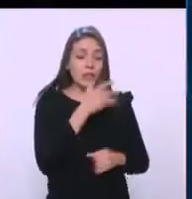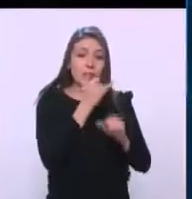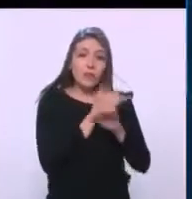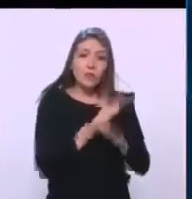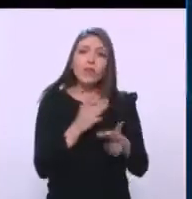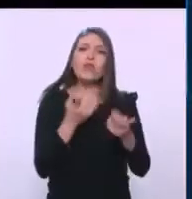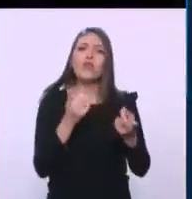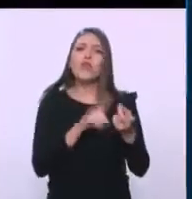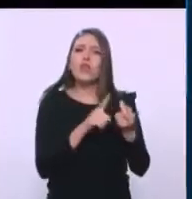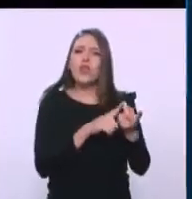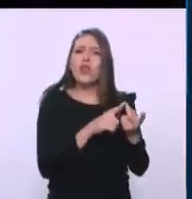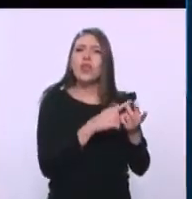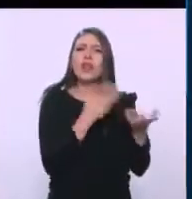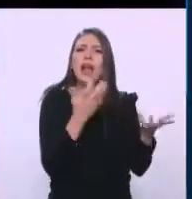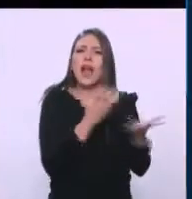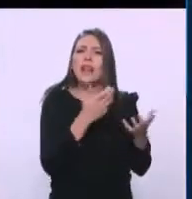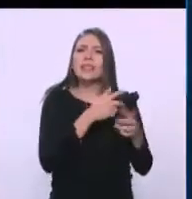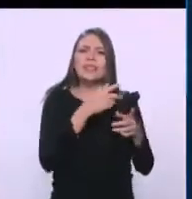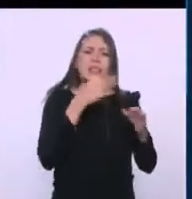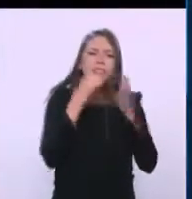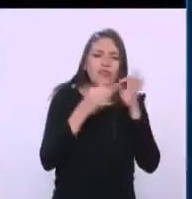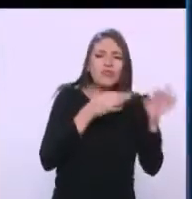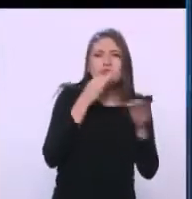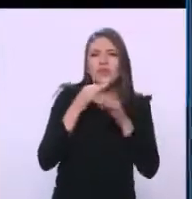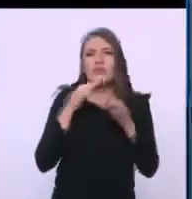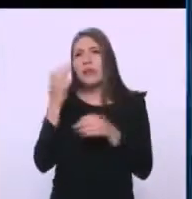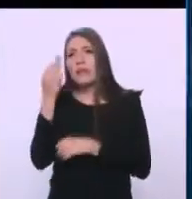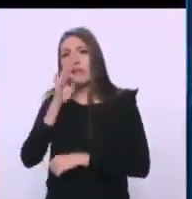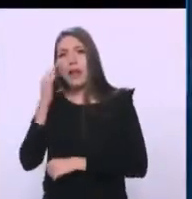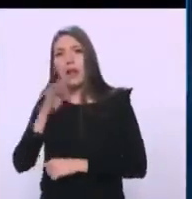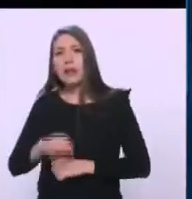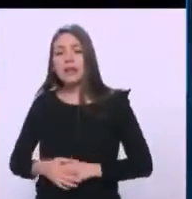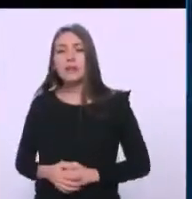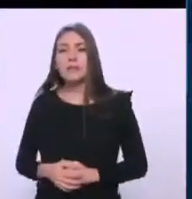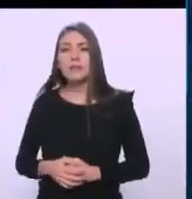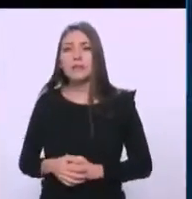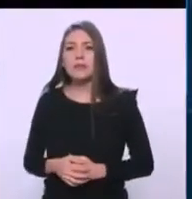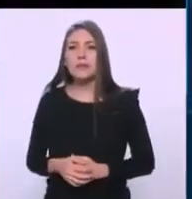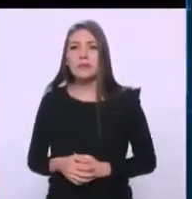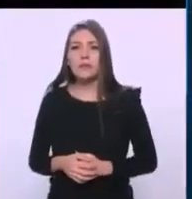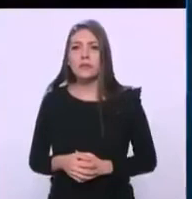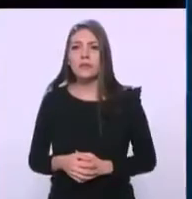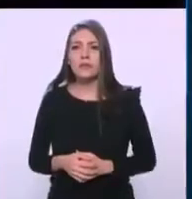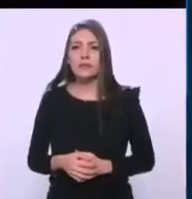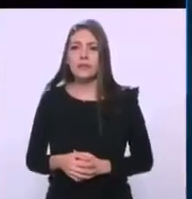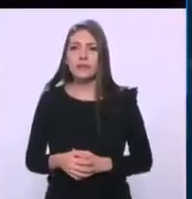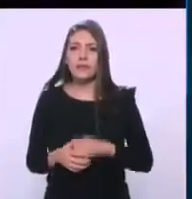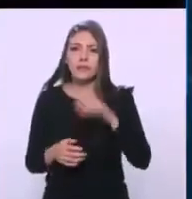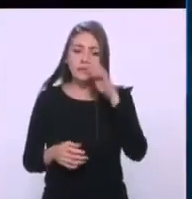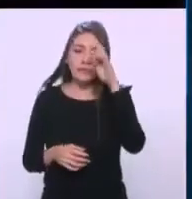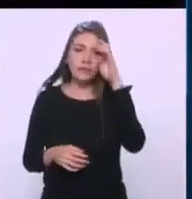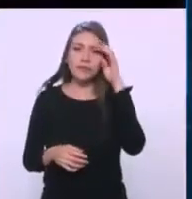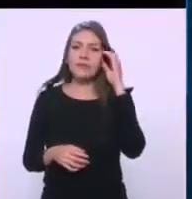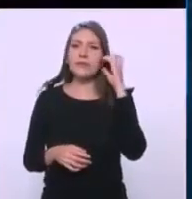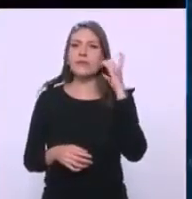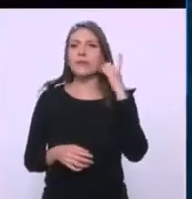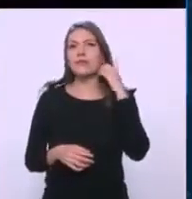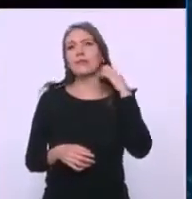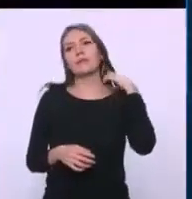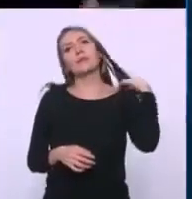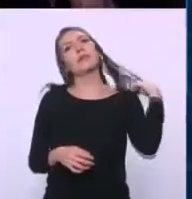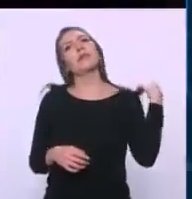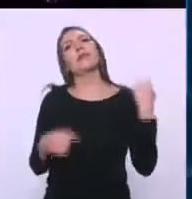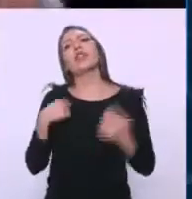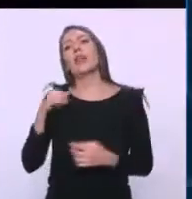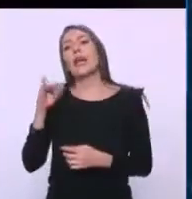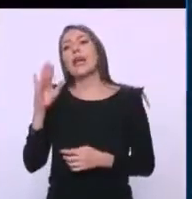se inflaron este tipo de informaciones falsas? ¿Quién las sacó? Sí, bueno, en realidad iba a hablar de Quintana Roo, de las protestas en Cancún,